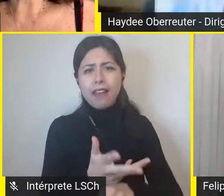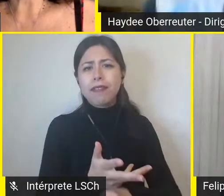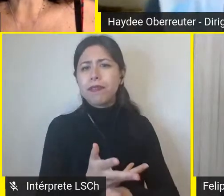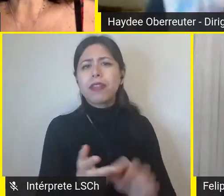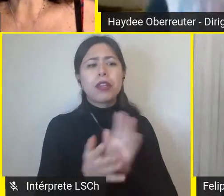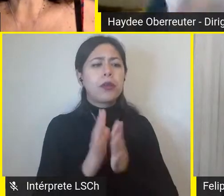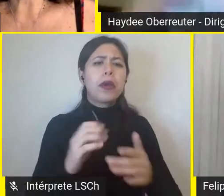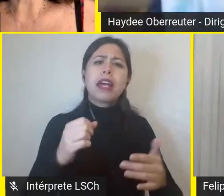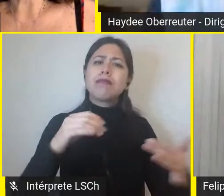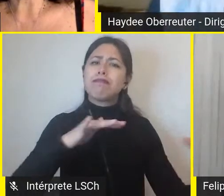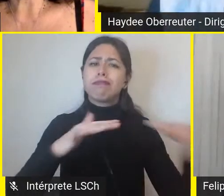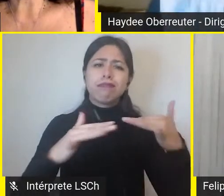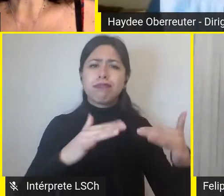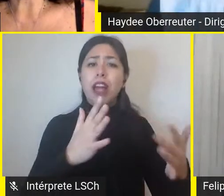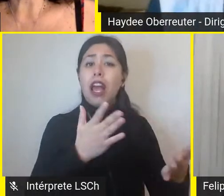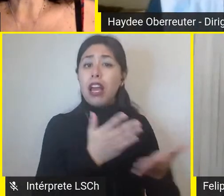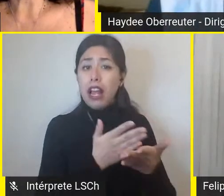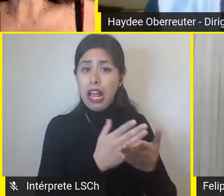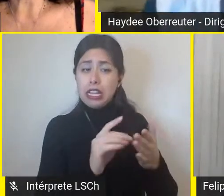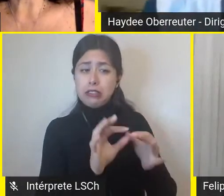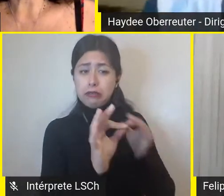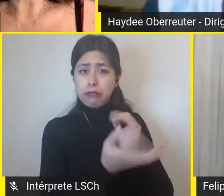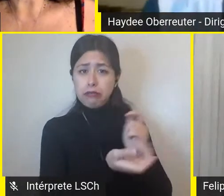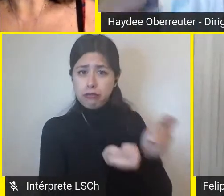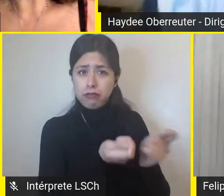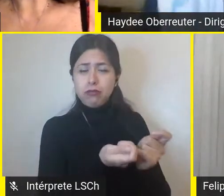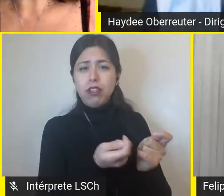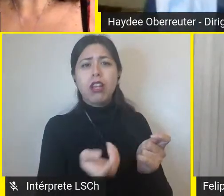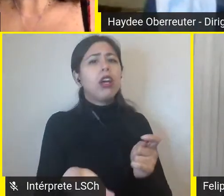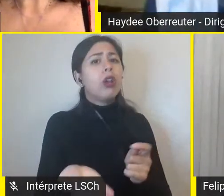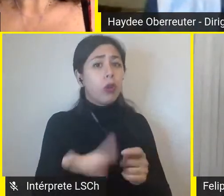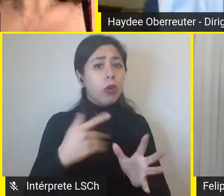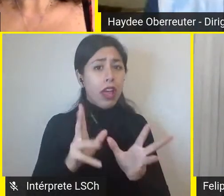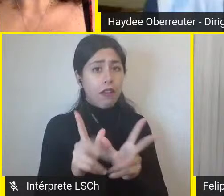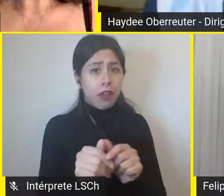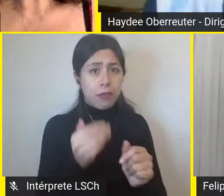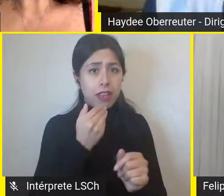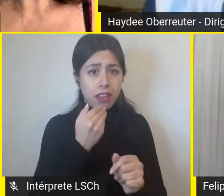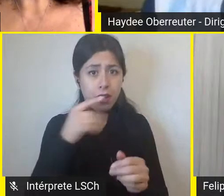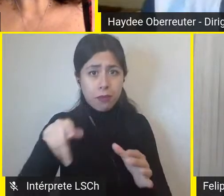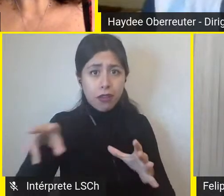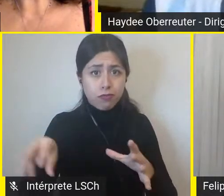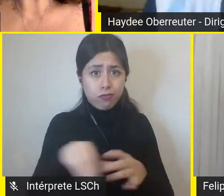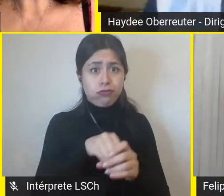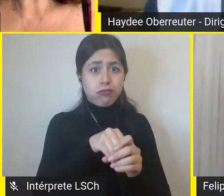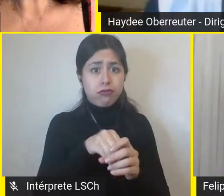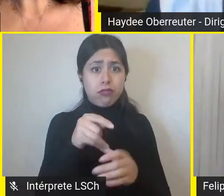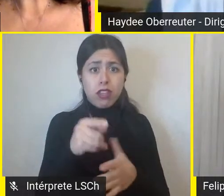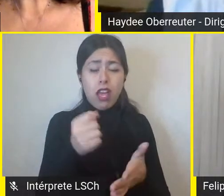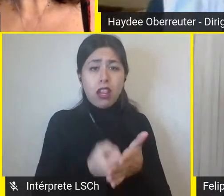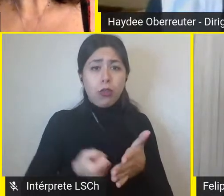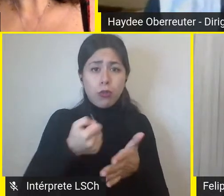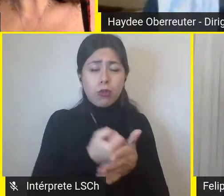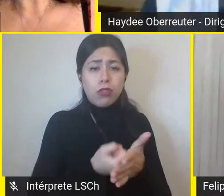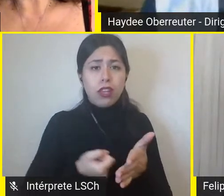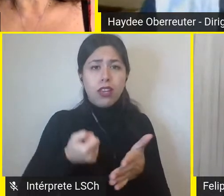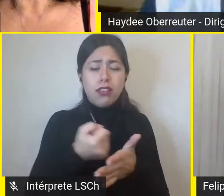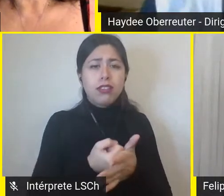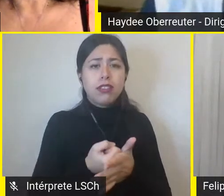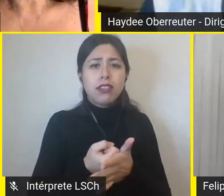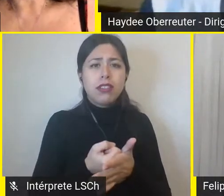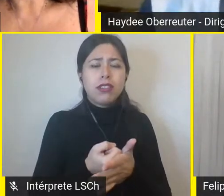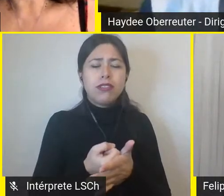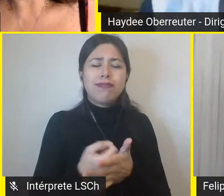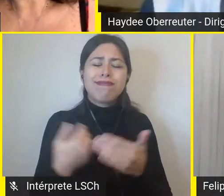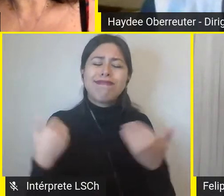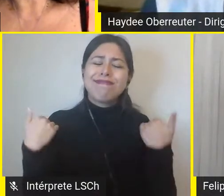las luchas de clase, de todas las cosas, porque nuestras familias también fueron parte de esas luchas, ¿no? A